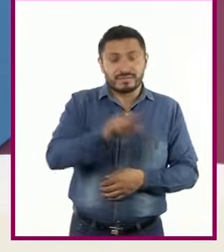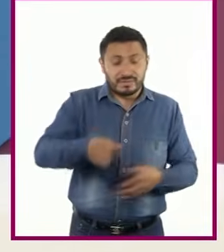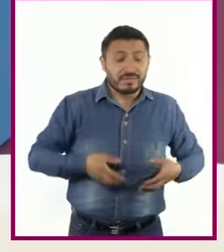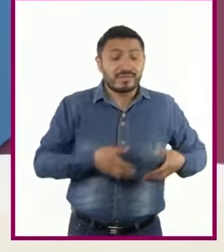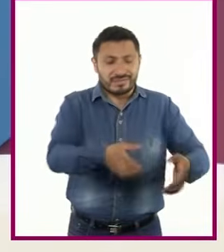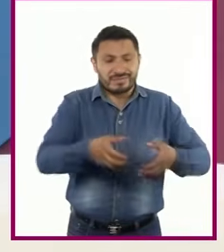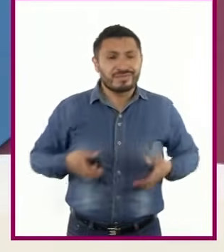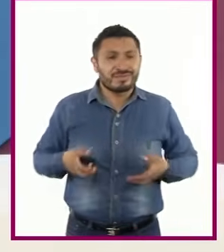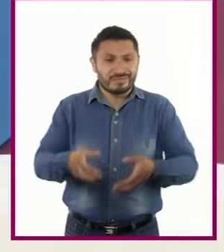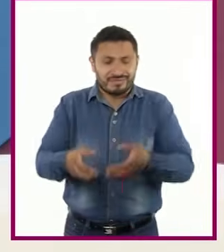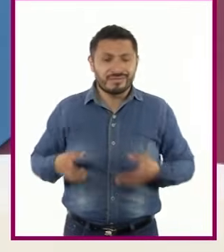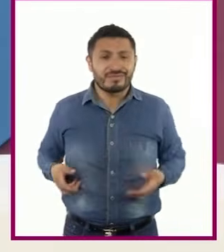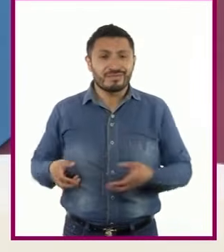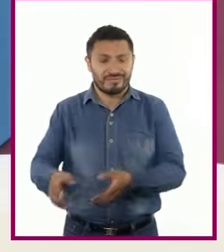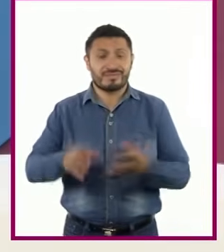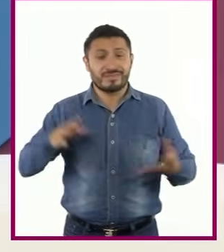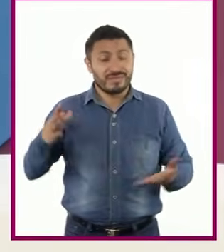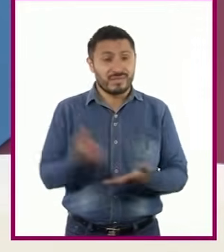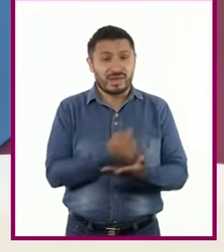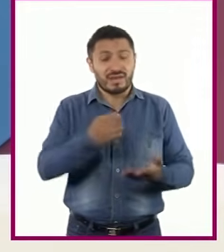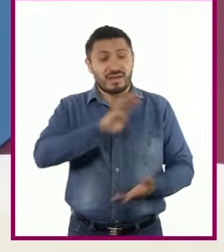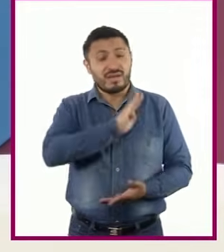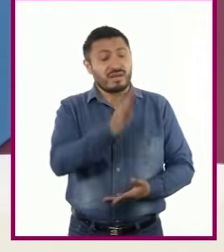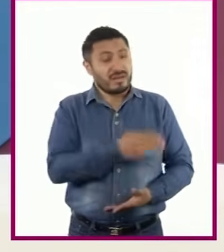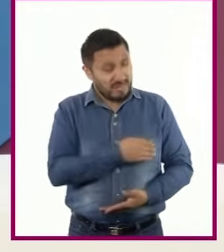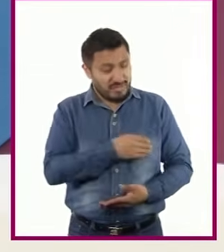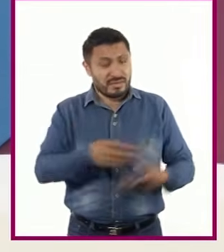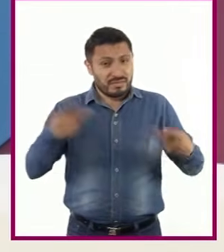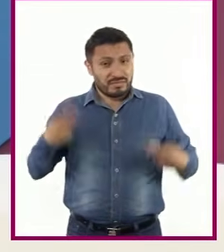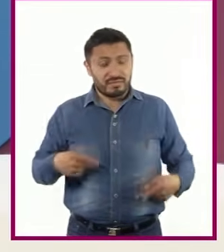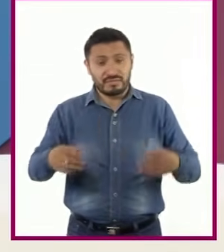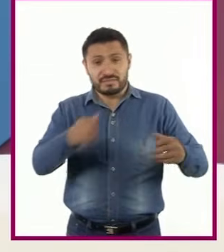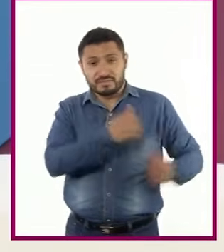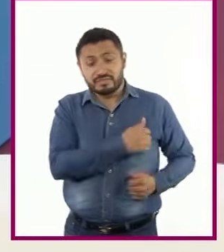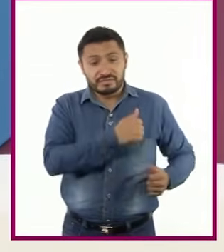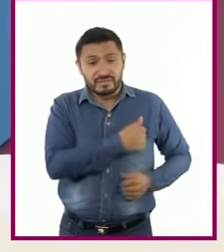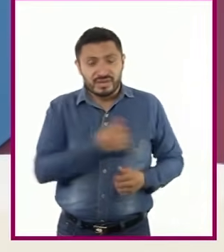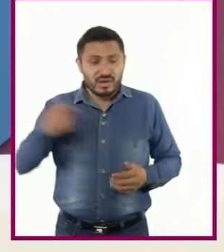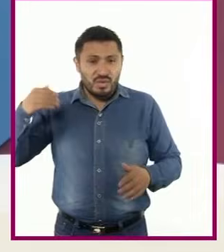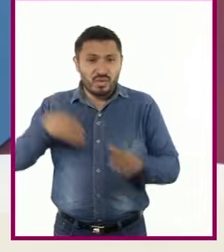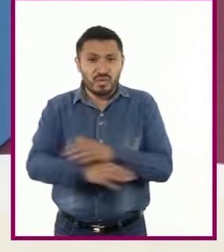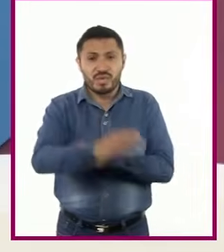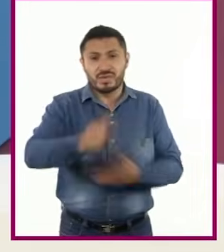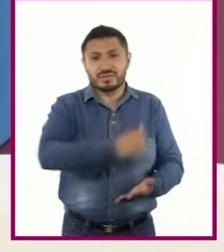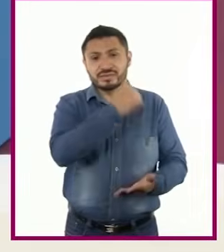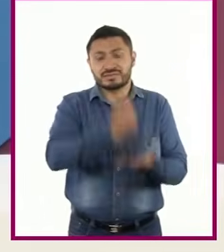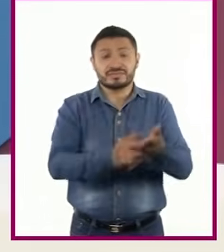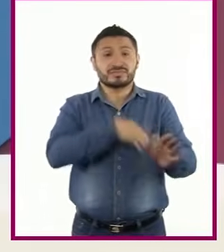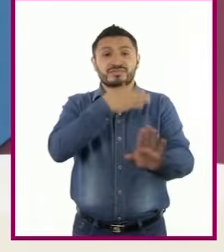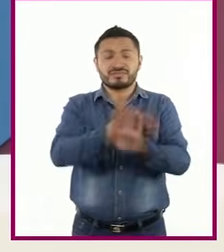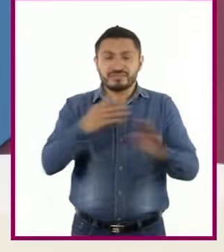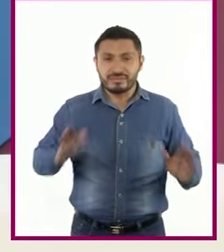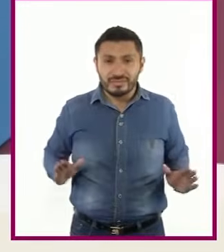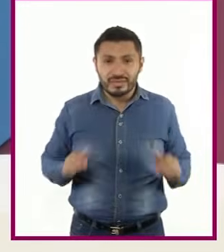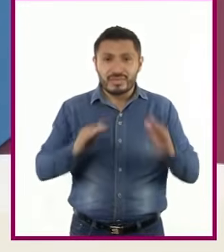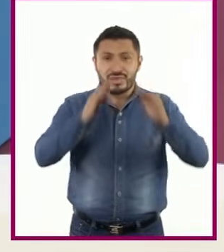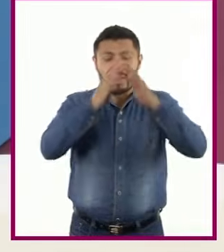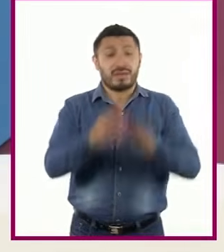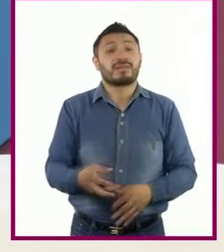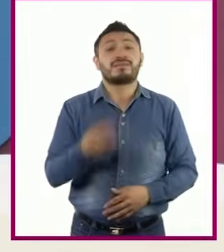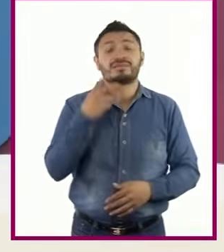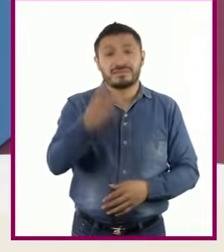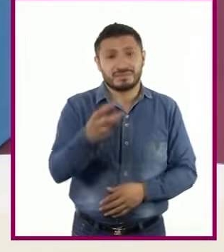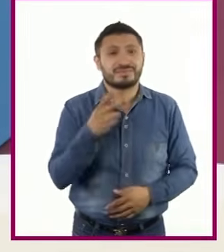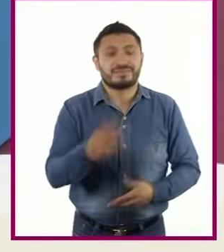calzadas, el ejército conquistador entró en la ciudad y atacó el Templo Mayor. A pesar